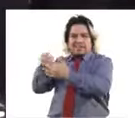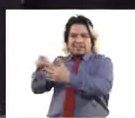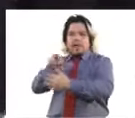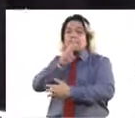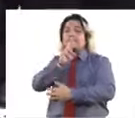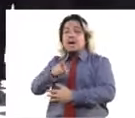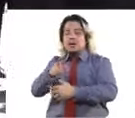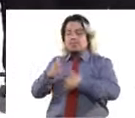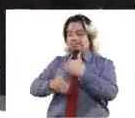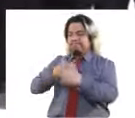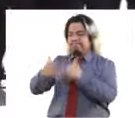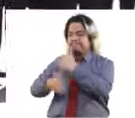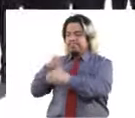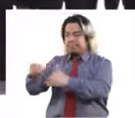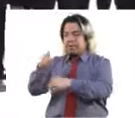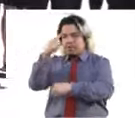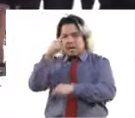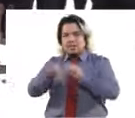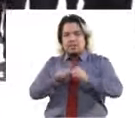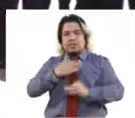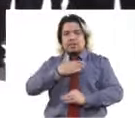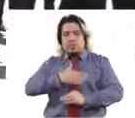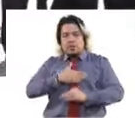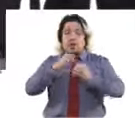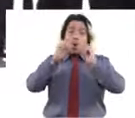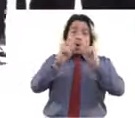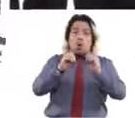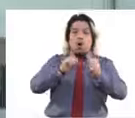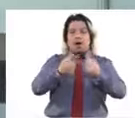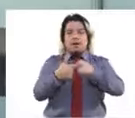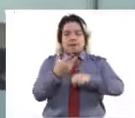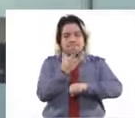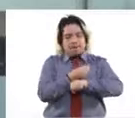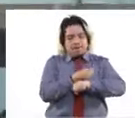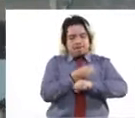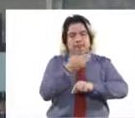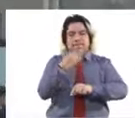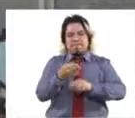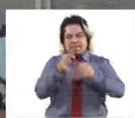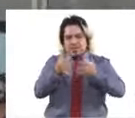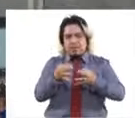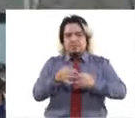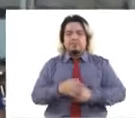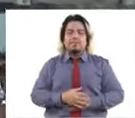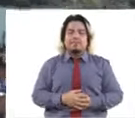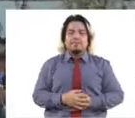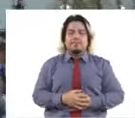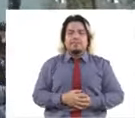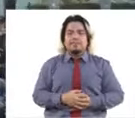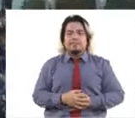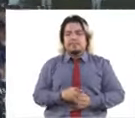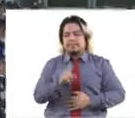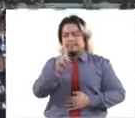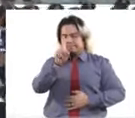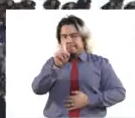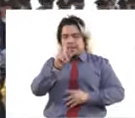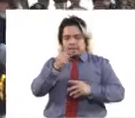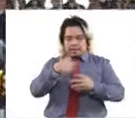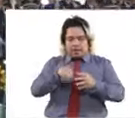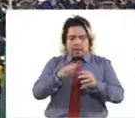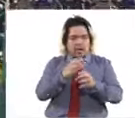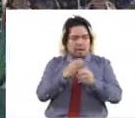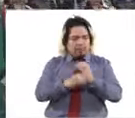que los procesos de impartición de justicia y reparación del daño concluyan satisfactoriamente. Uno de nuestros objetivos